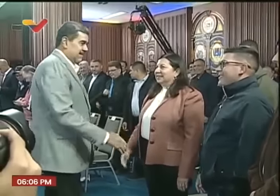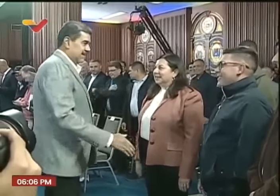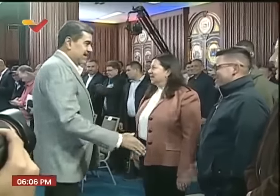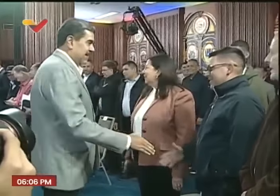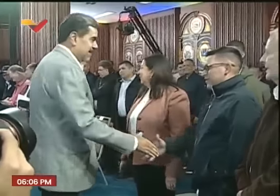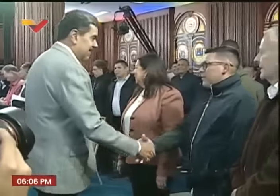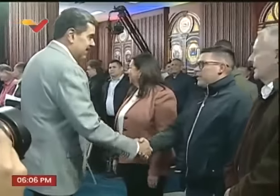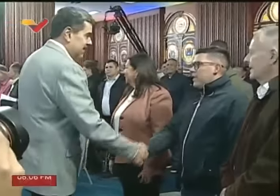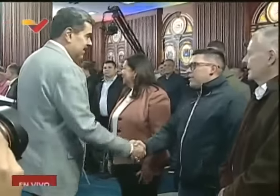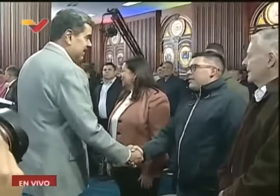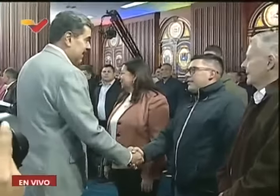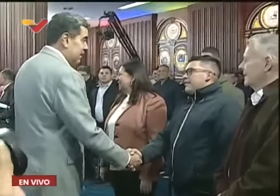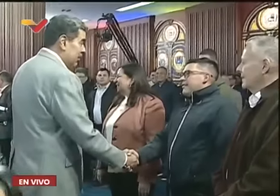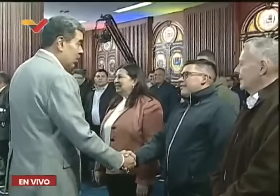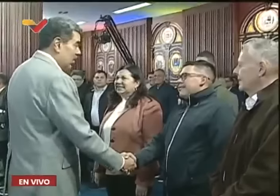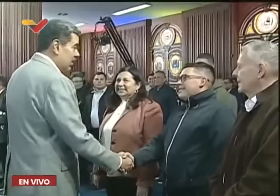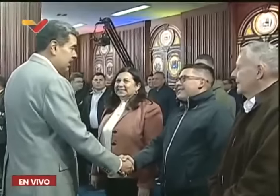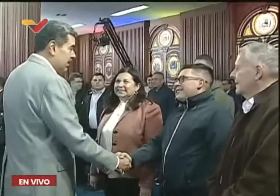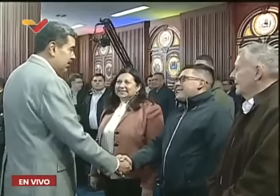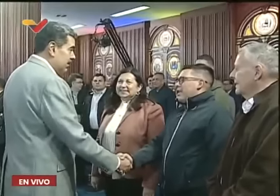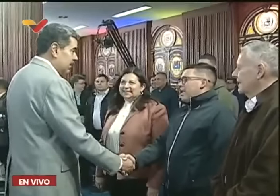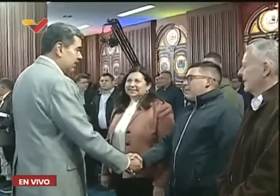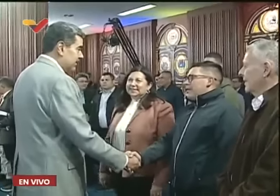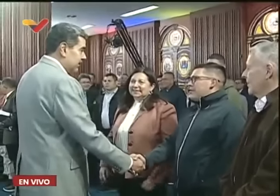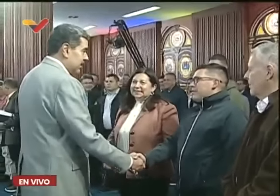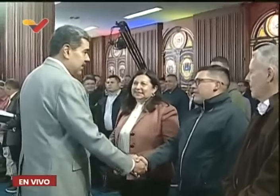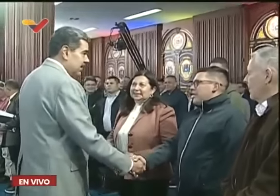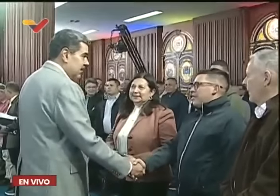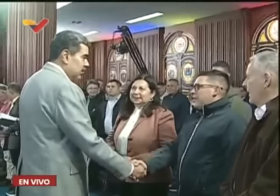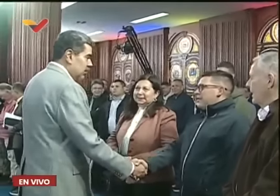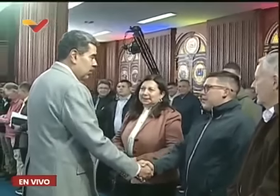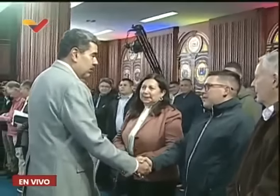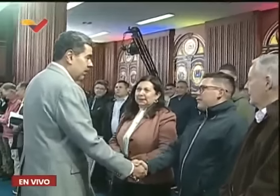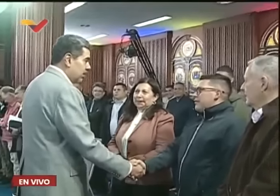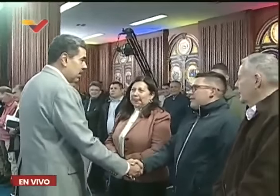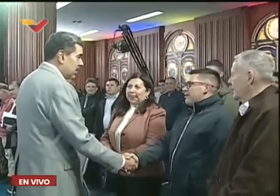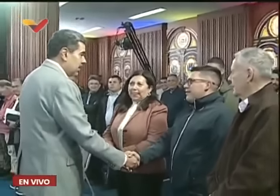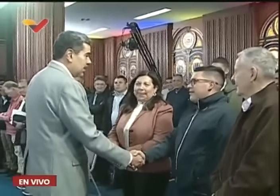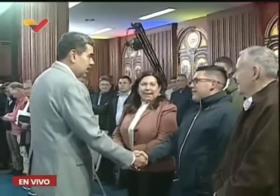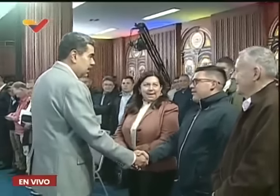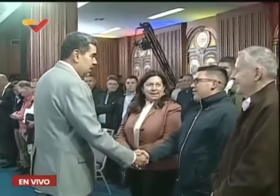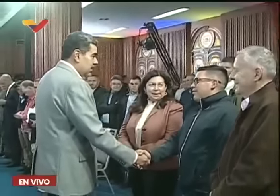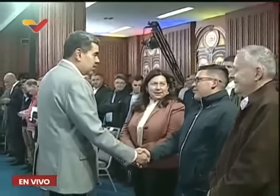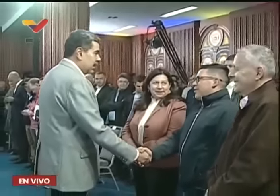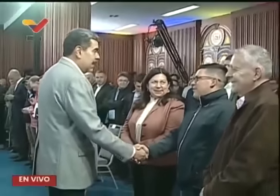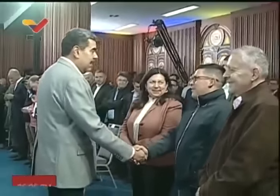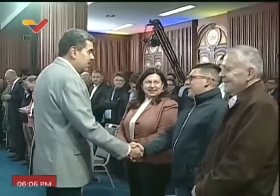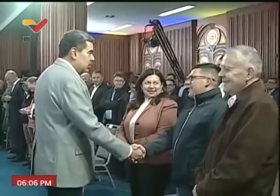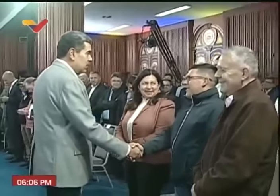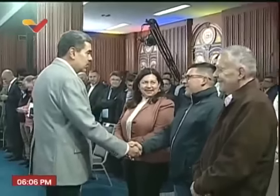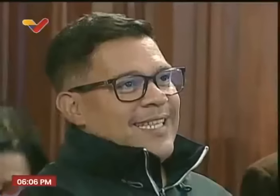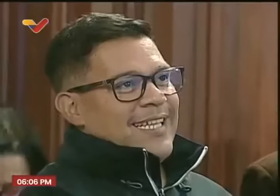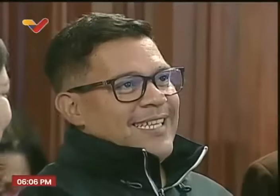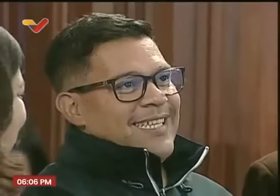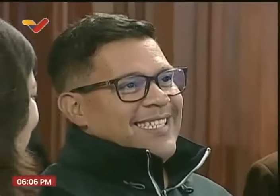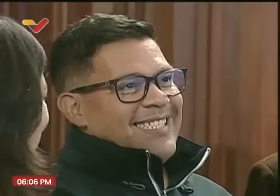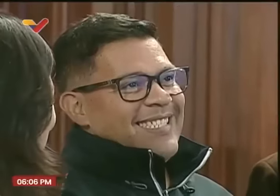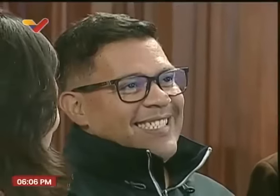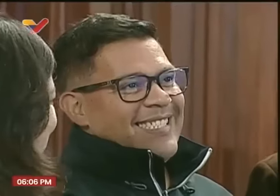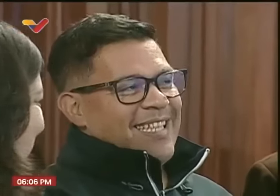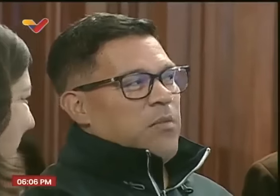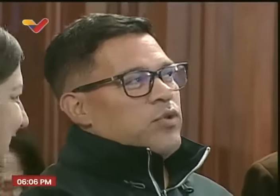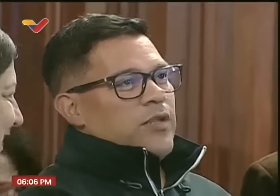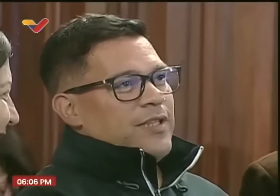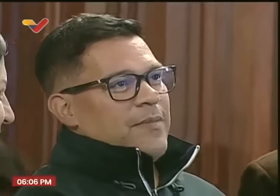con la planificación, con áreas puntuales, con la electricidad, salud, transporte, agua y vialidad, así como